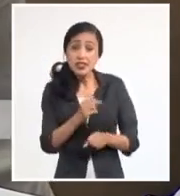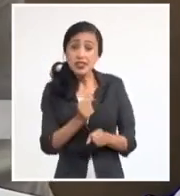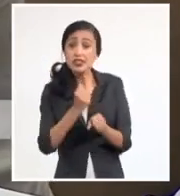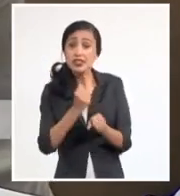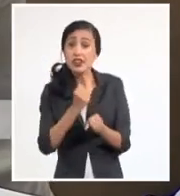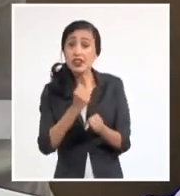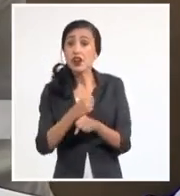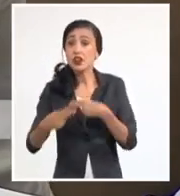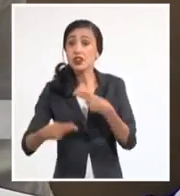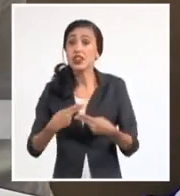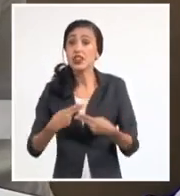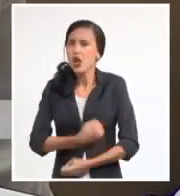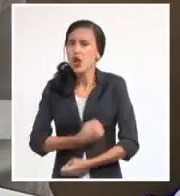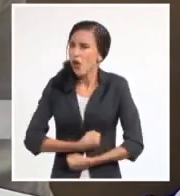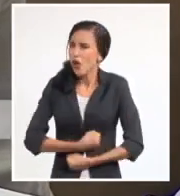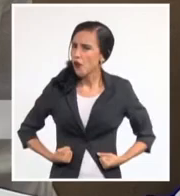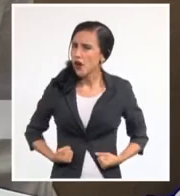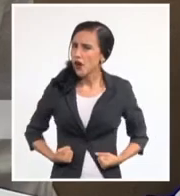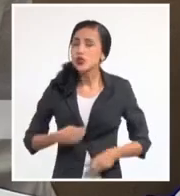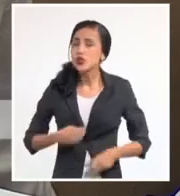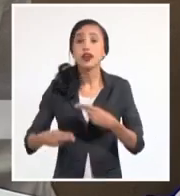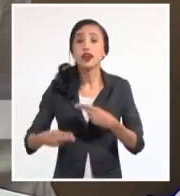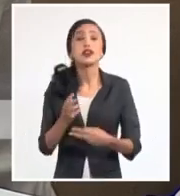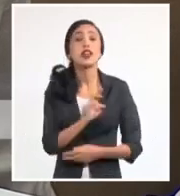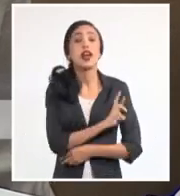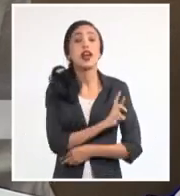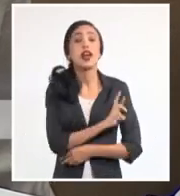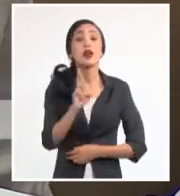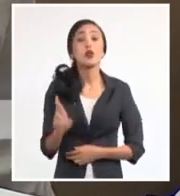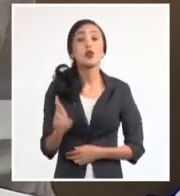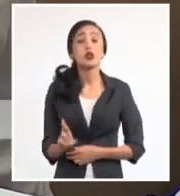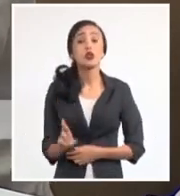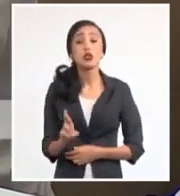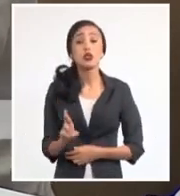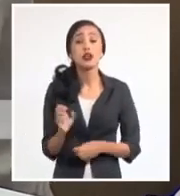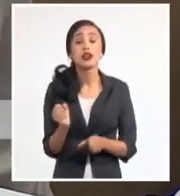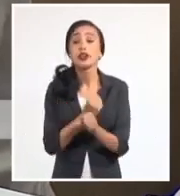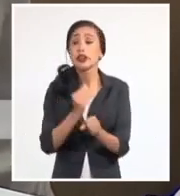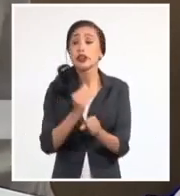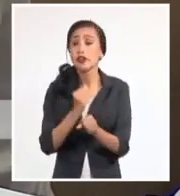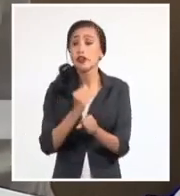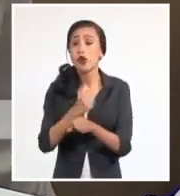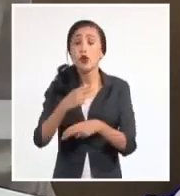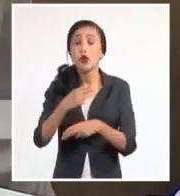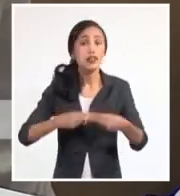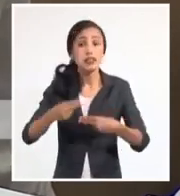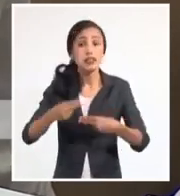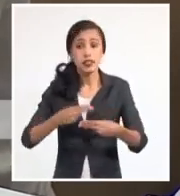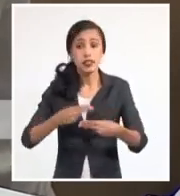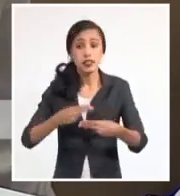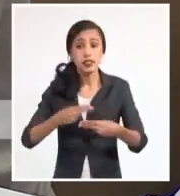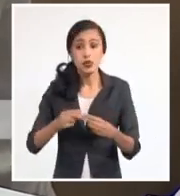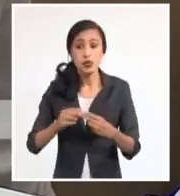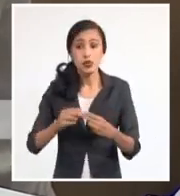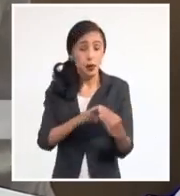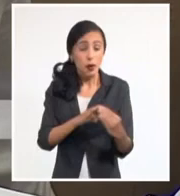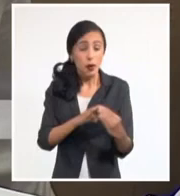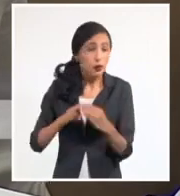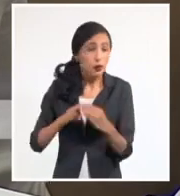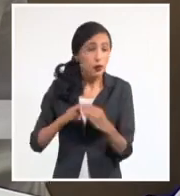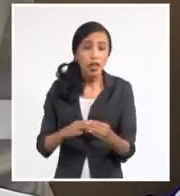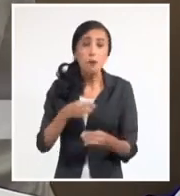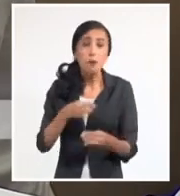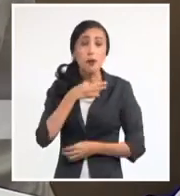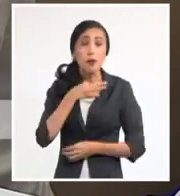esfuerzo extraordinario que ha estado haciendo la revolución y el trabajo que se ha venido desarrollando en las comunidades vulnerables. Pero